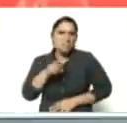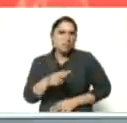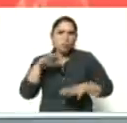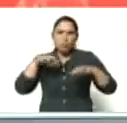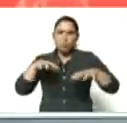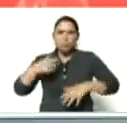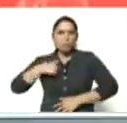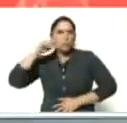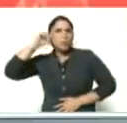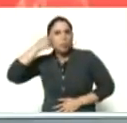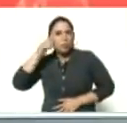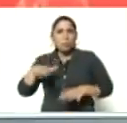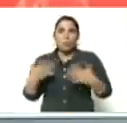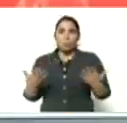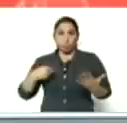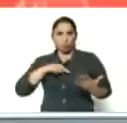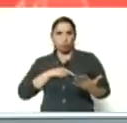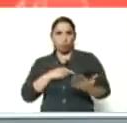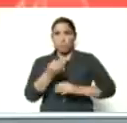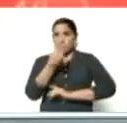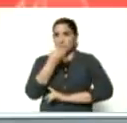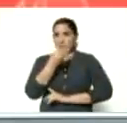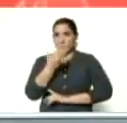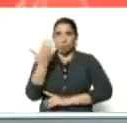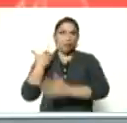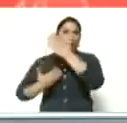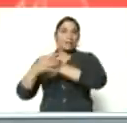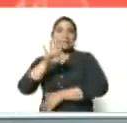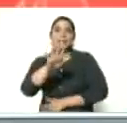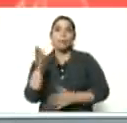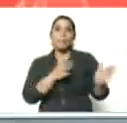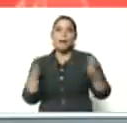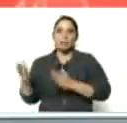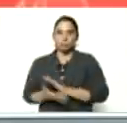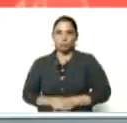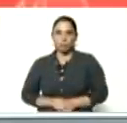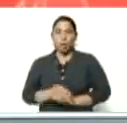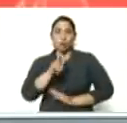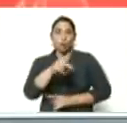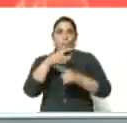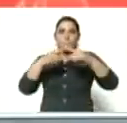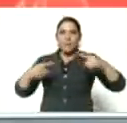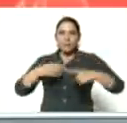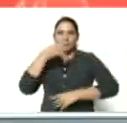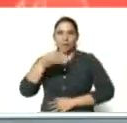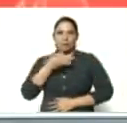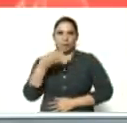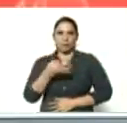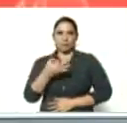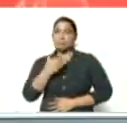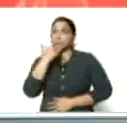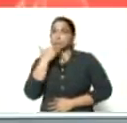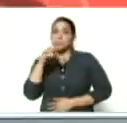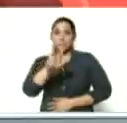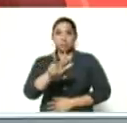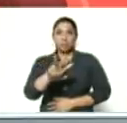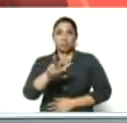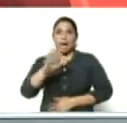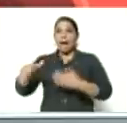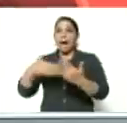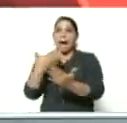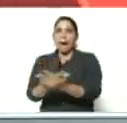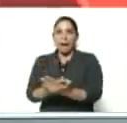Yo recuerdo que cuando íbamos de Miraflores aquel 5 de marzo, a las 2:30 de la tarde, un cuarto para las 3, al hospital